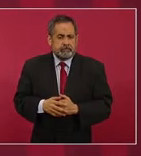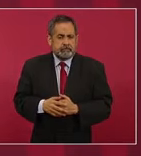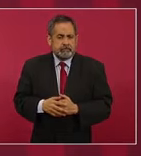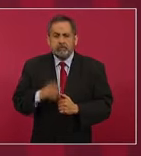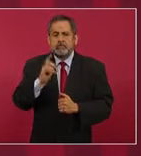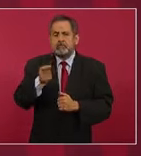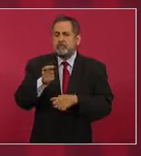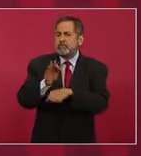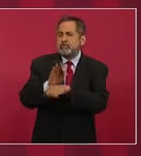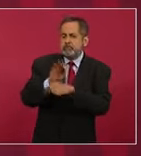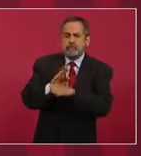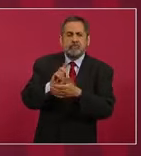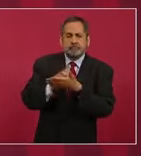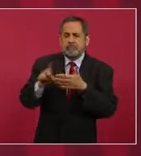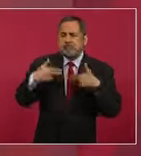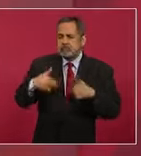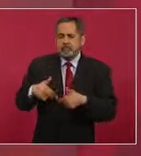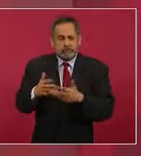defensa de los derechos humanos,